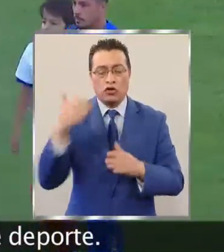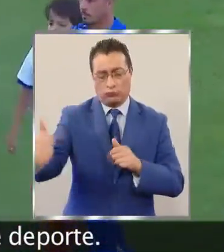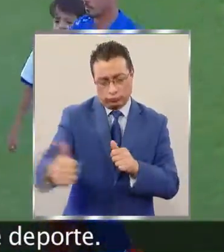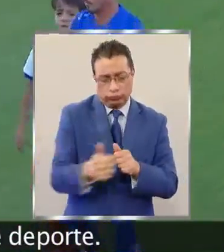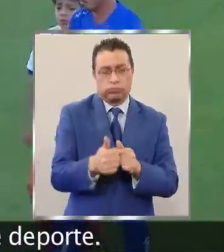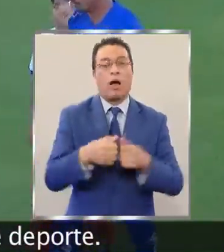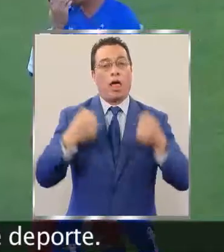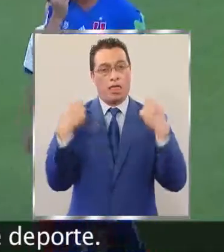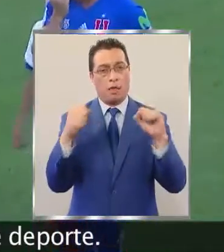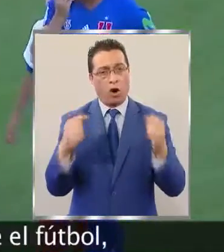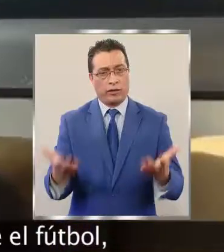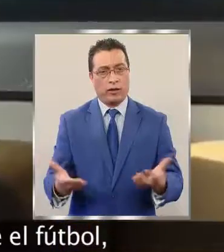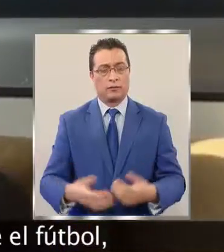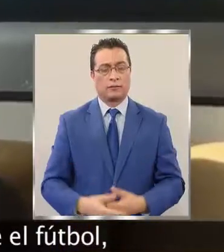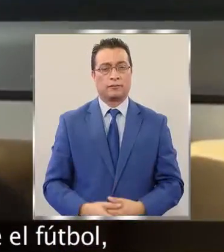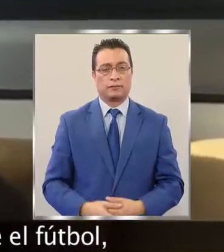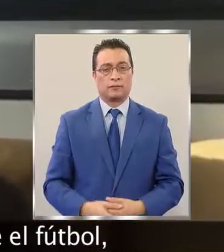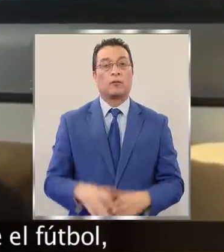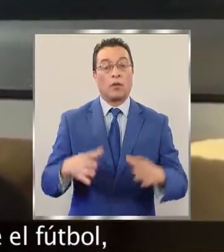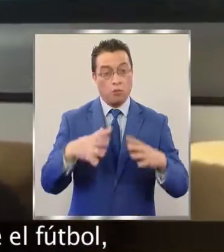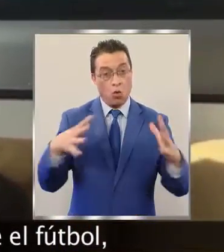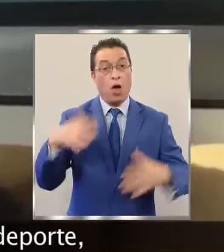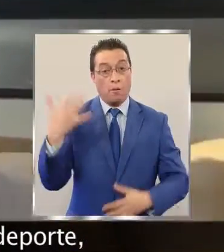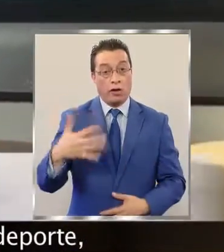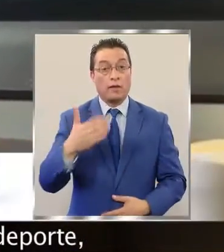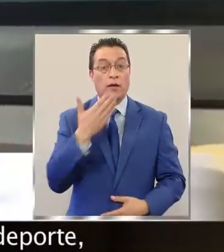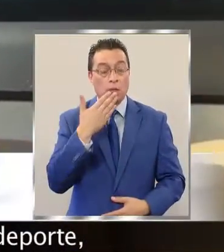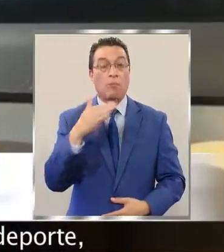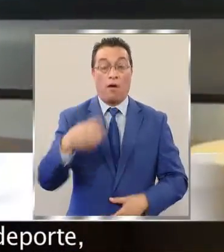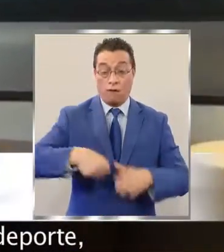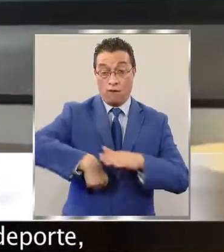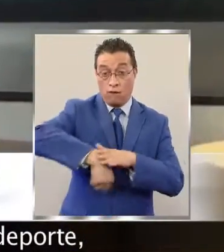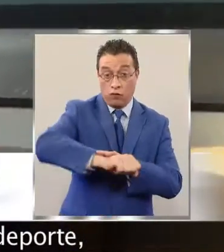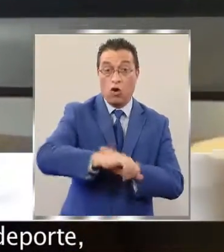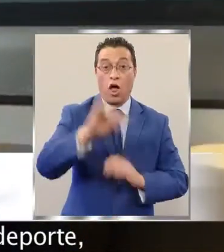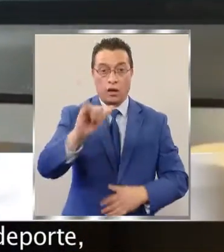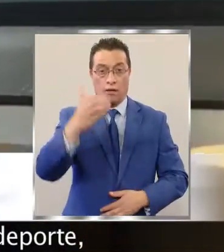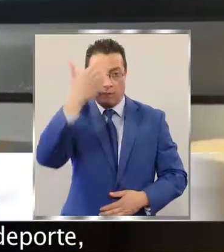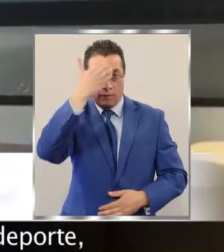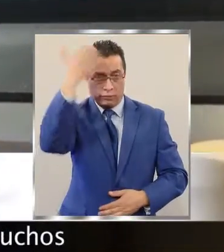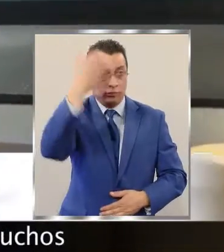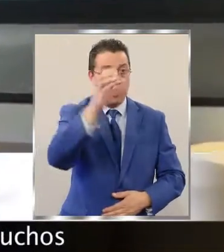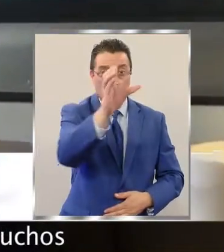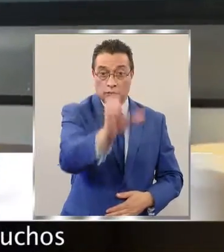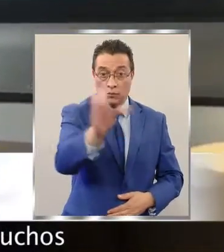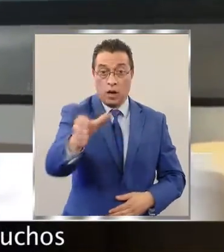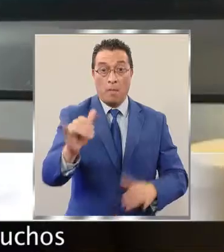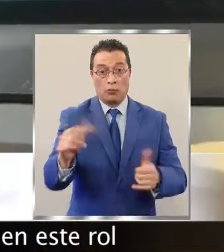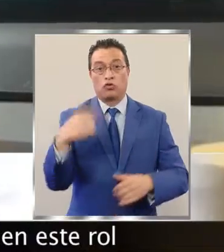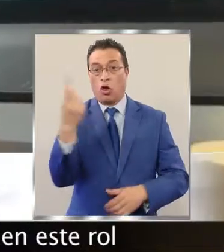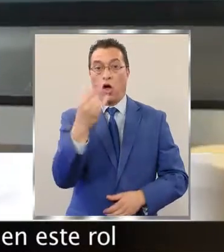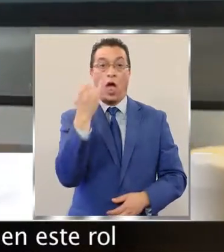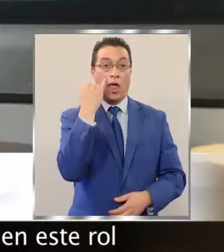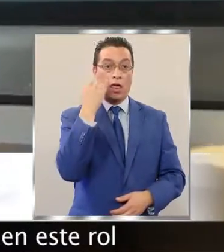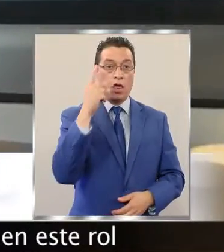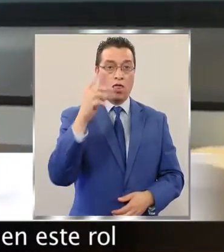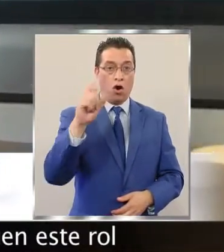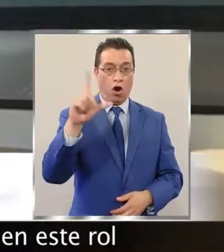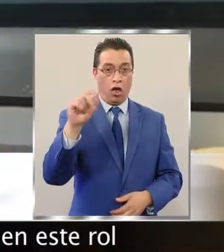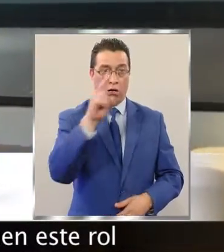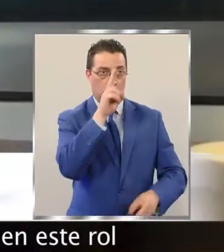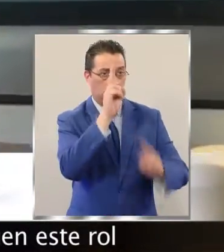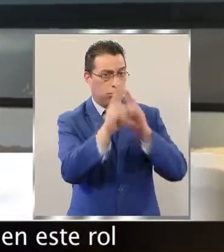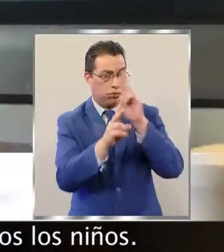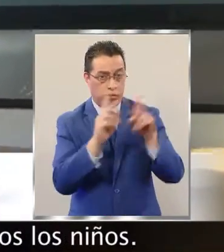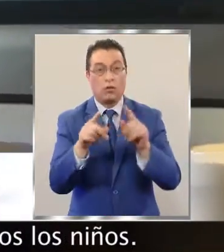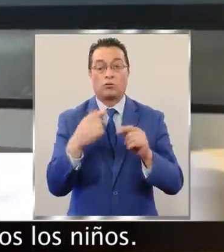este deporte. Es importante también que el fútbol y los personajes de este deporte, que son ídolos para muchos de los niños, también